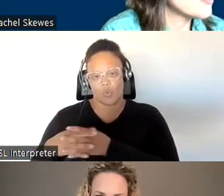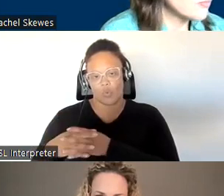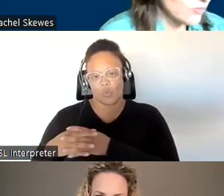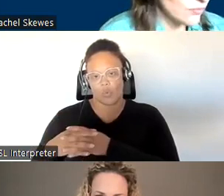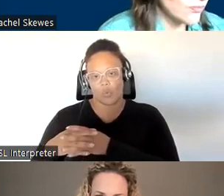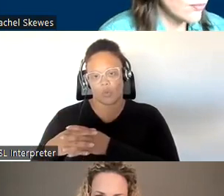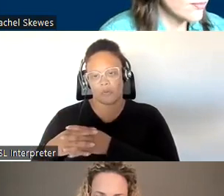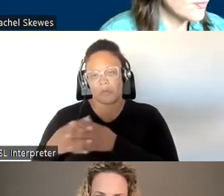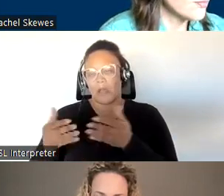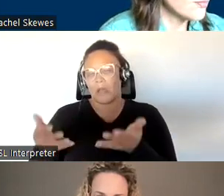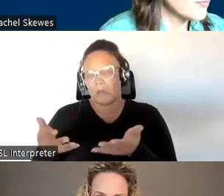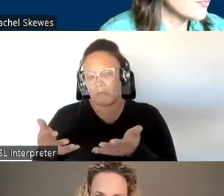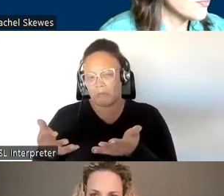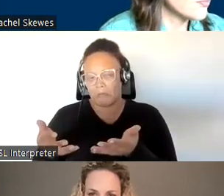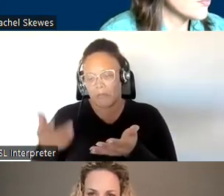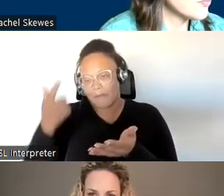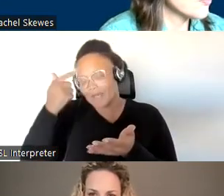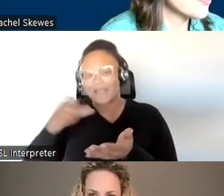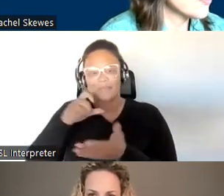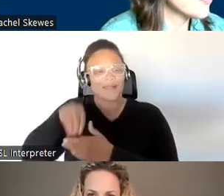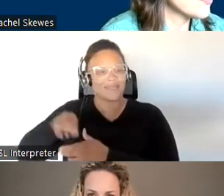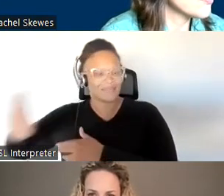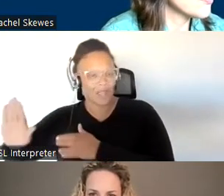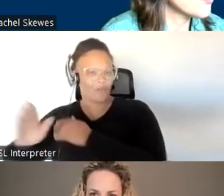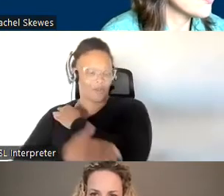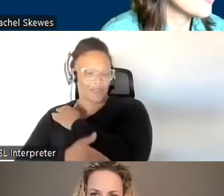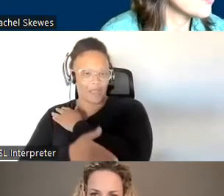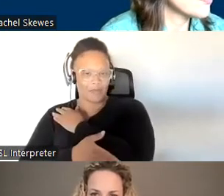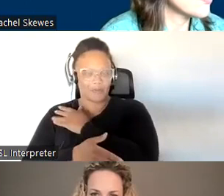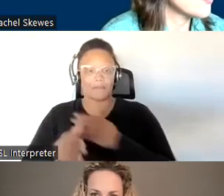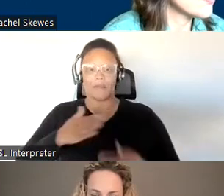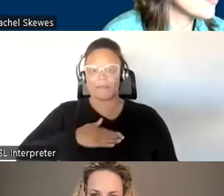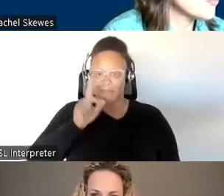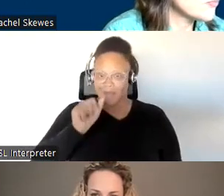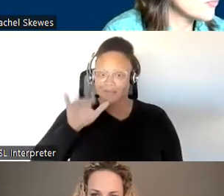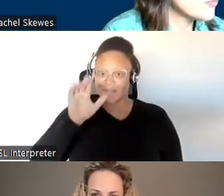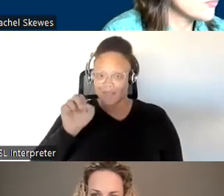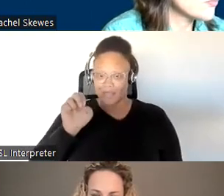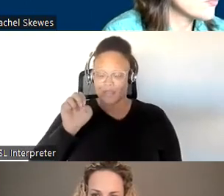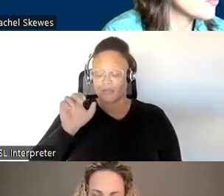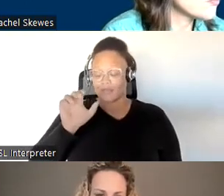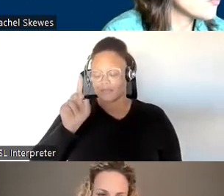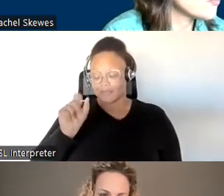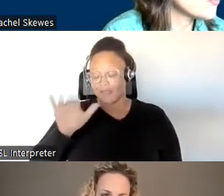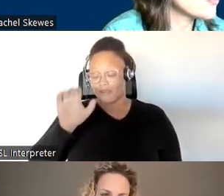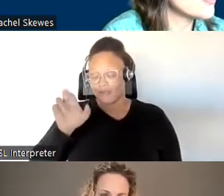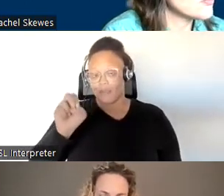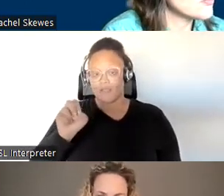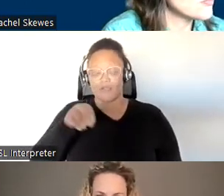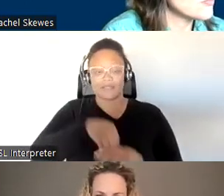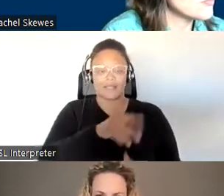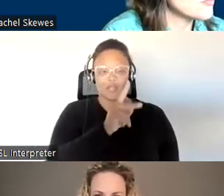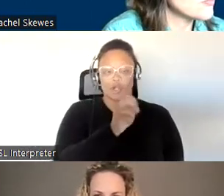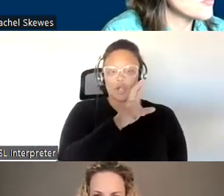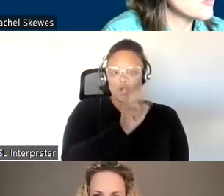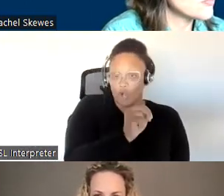en su condado de ellos. Mi guardería, mi daycare está en el condado de Kern. Entonces me dice que no pertenezco a su